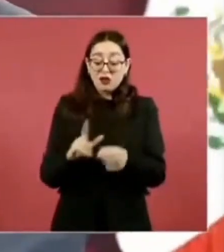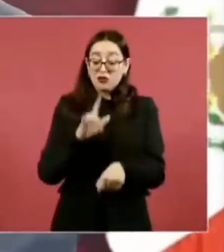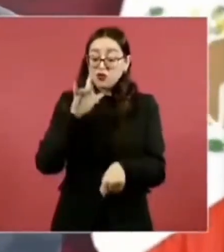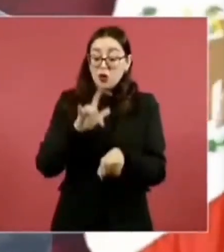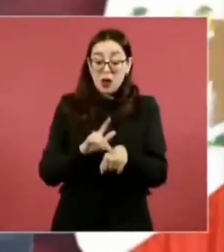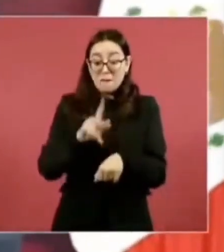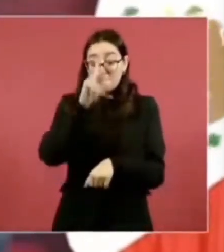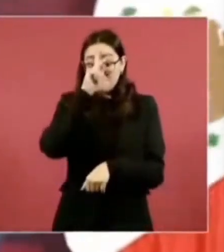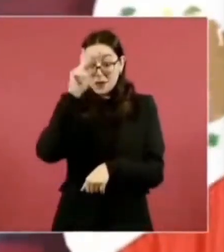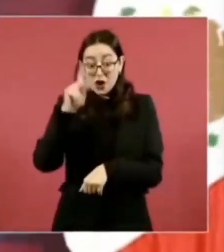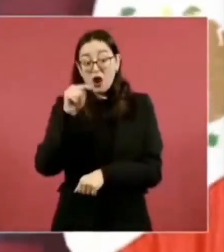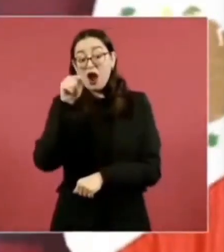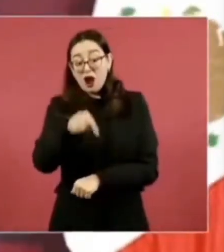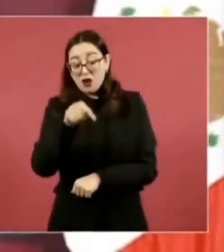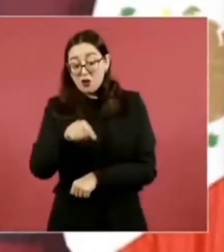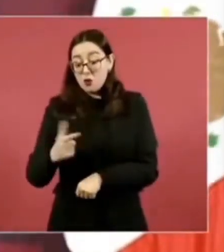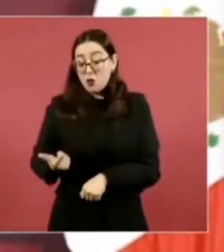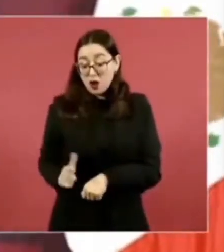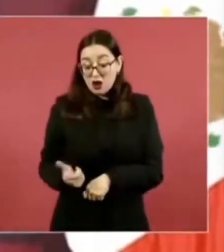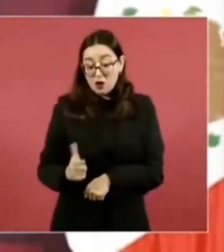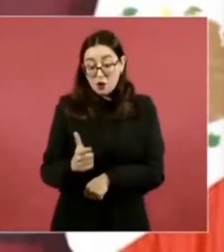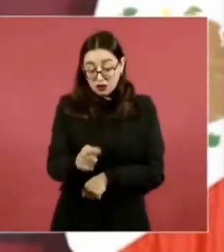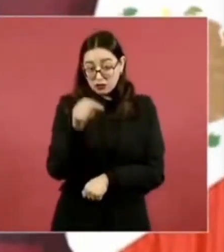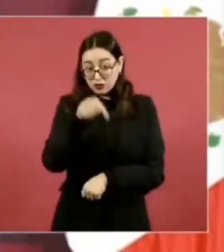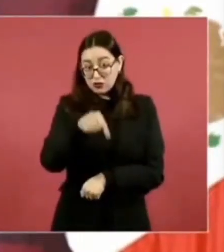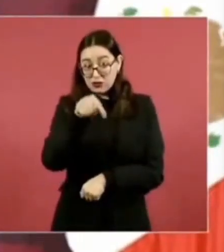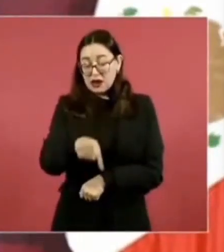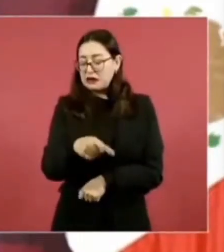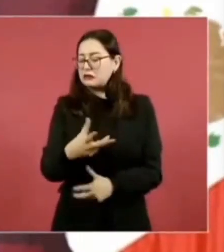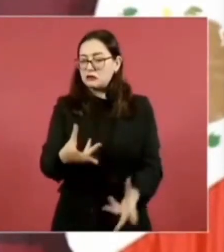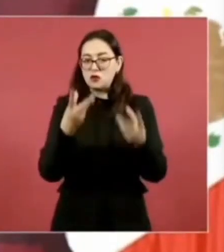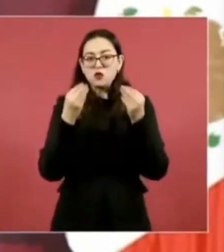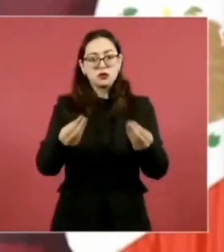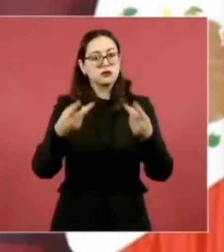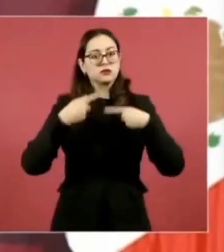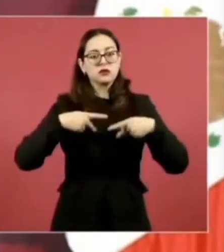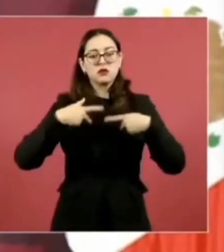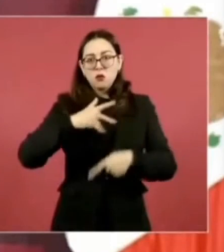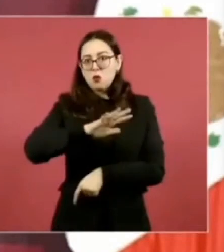es donde hay más homicidios.